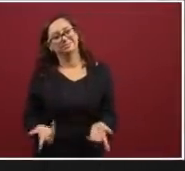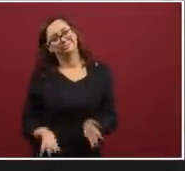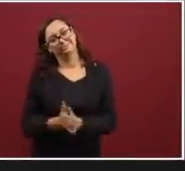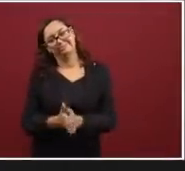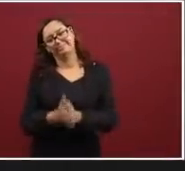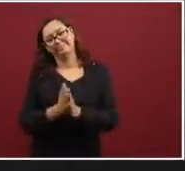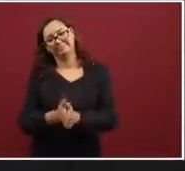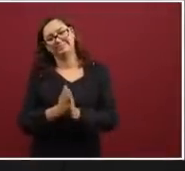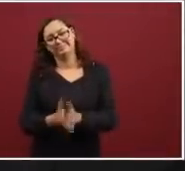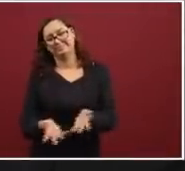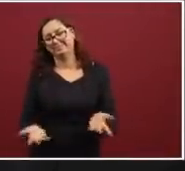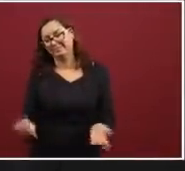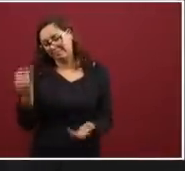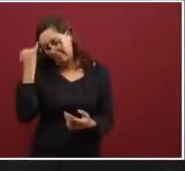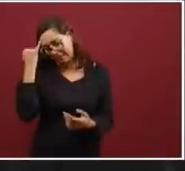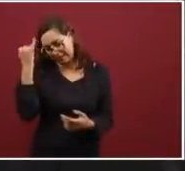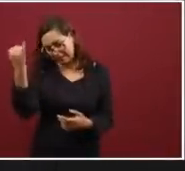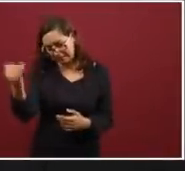Nada más que